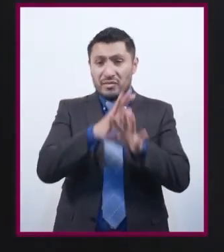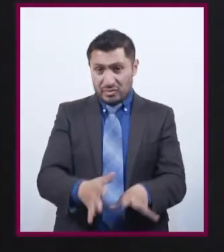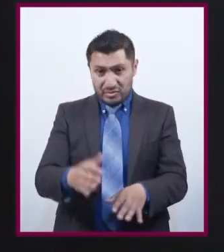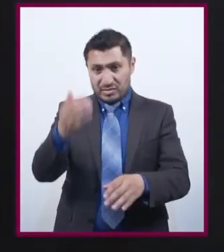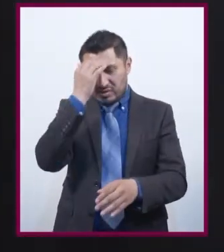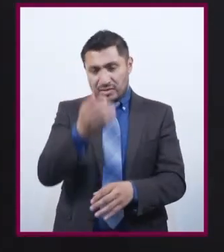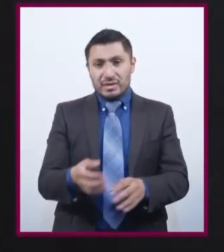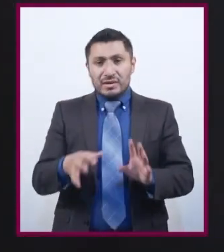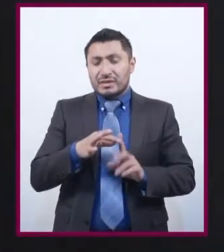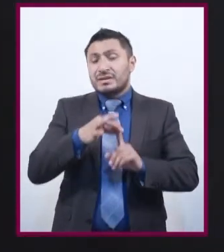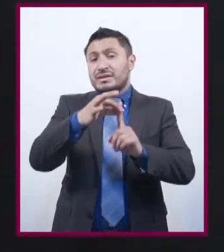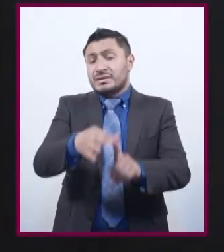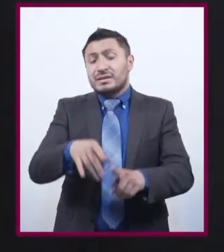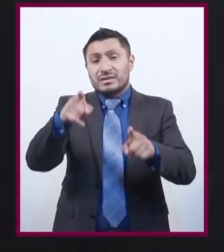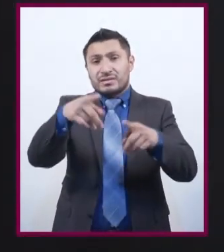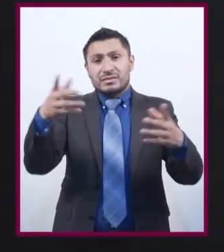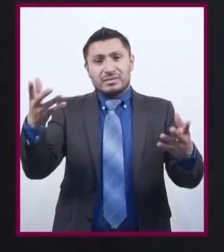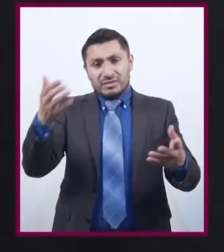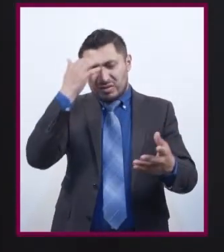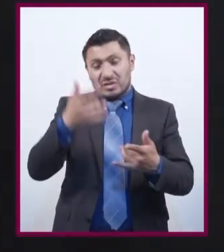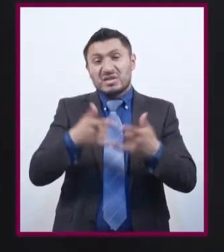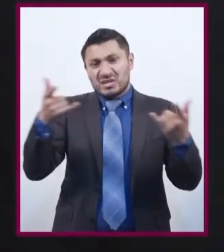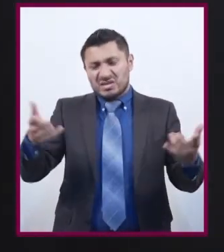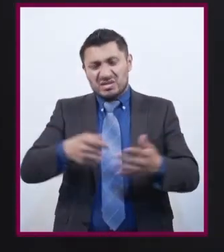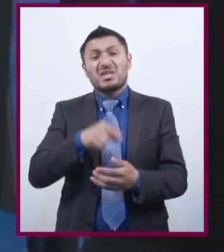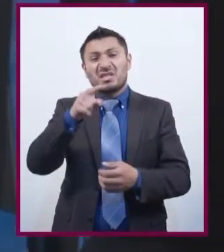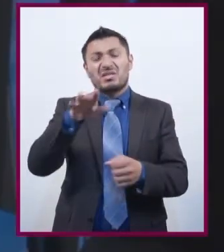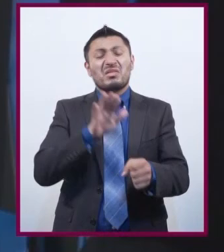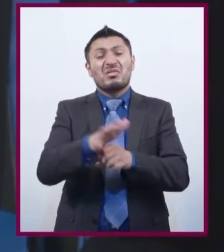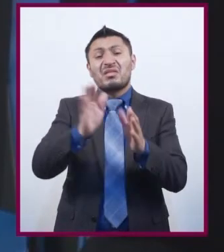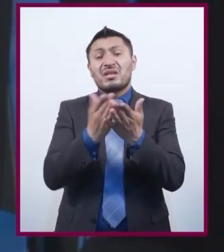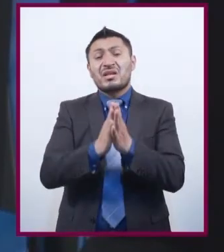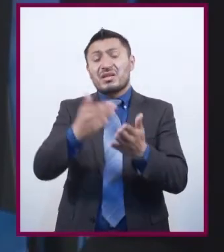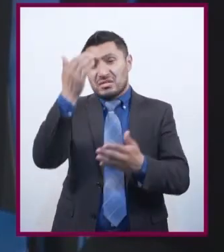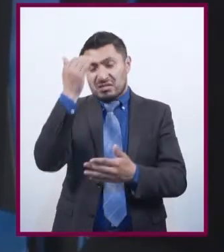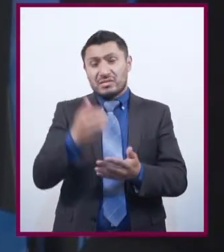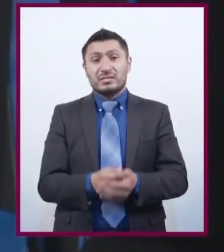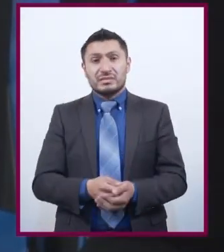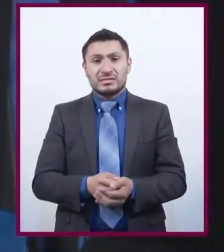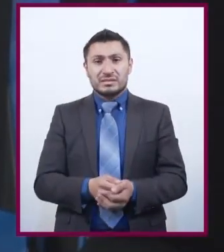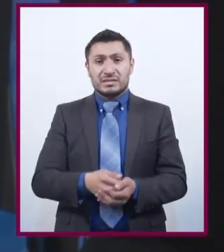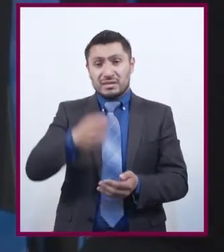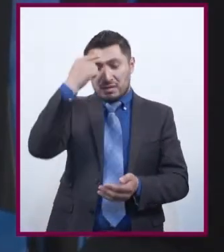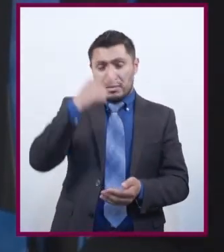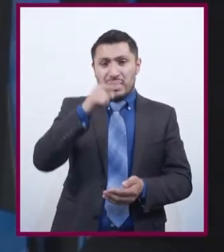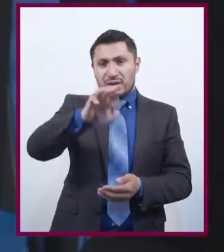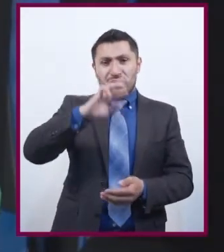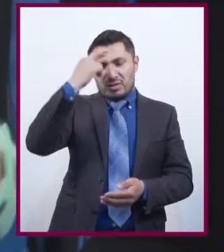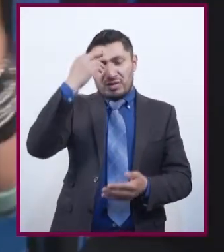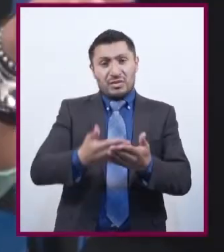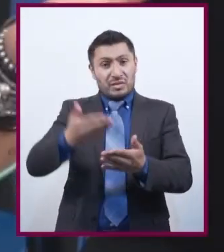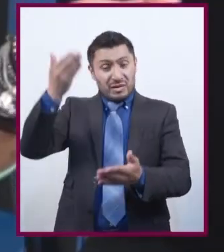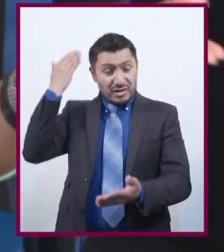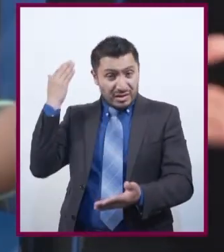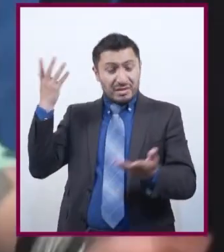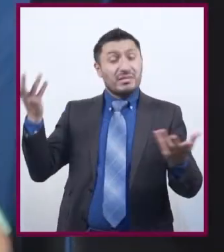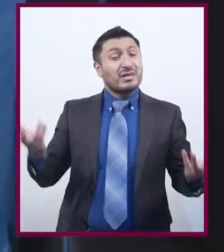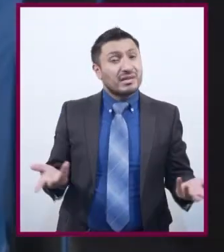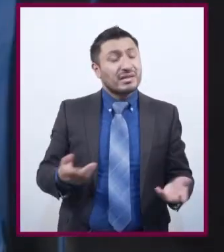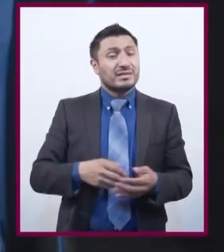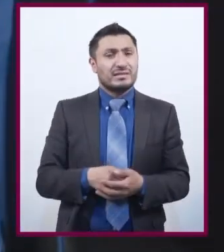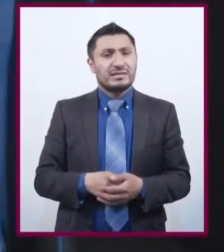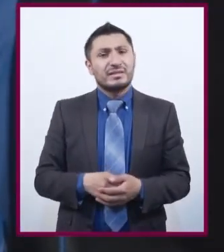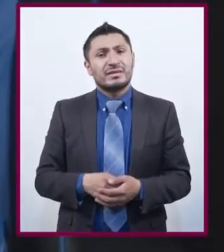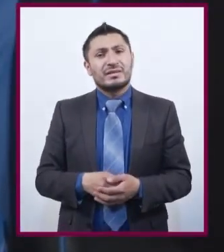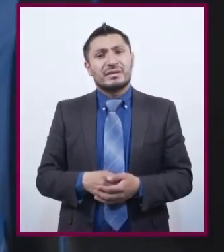un excelente fuente de información que nos lleva de la mano al quehacer histórico Y tú qué novelas conoces que te hayan trasladado en